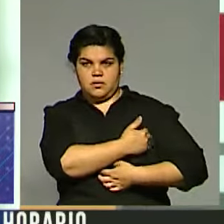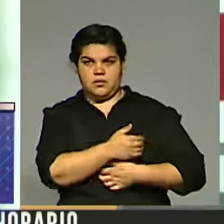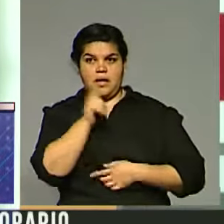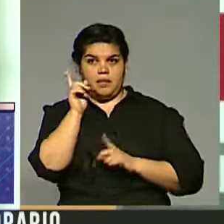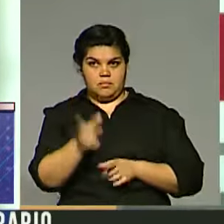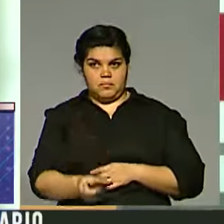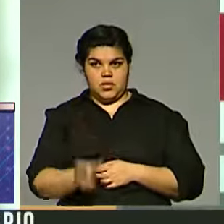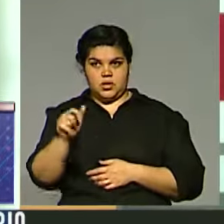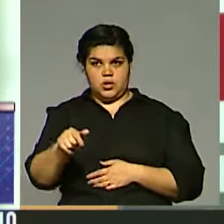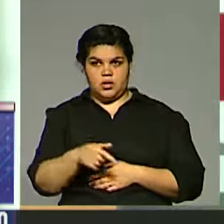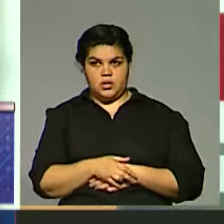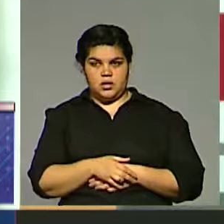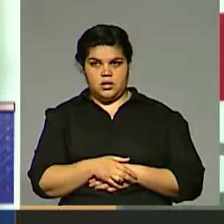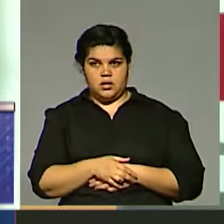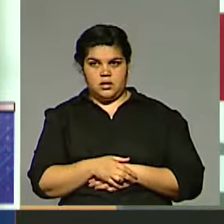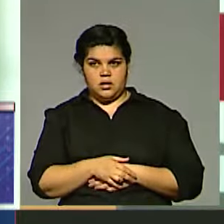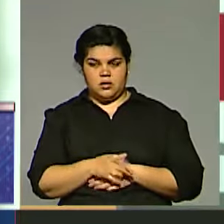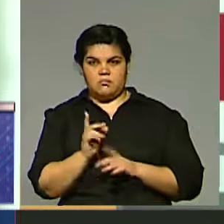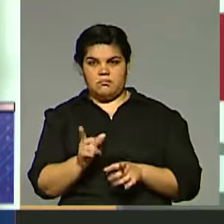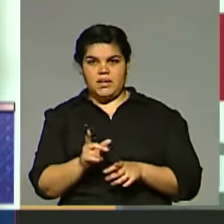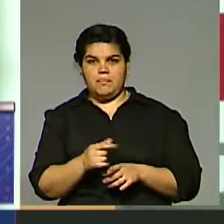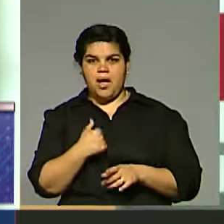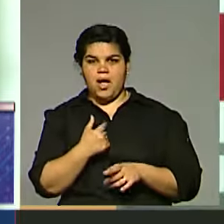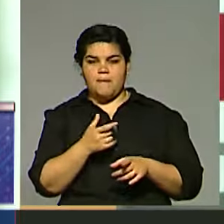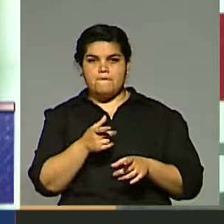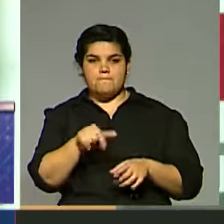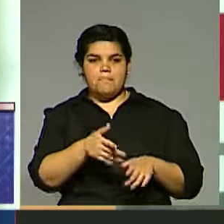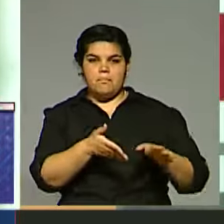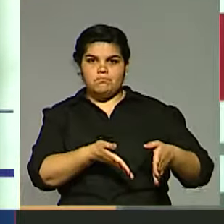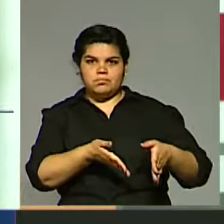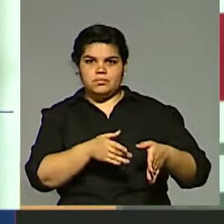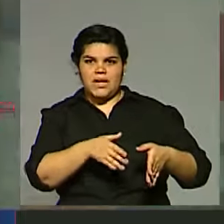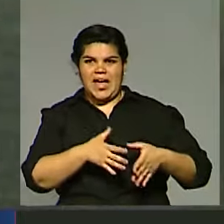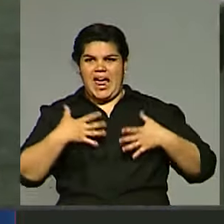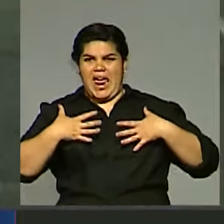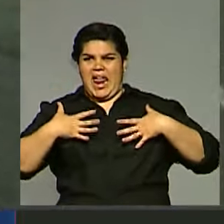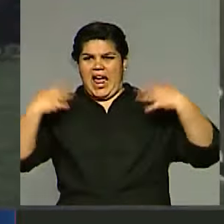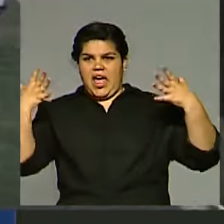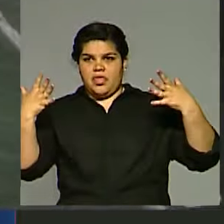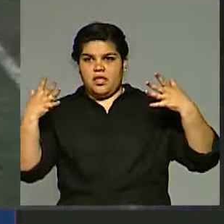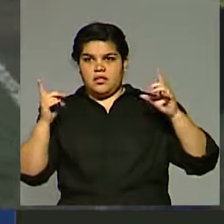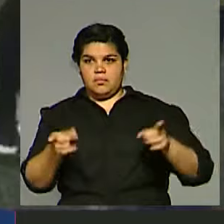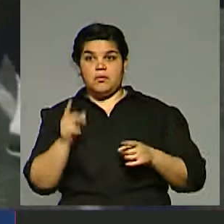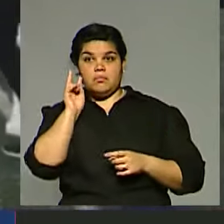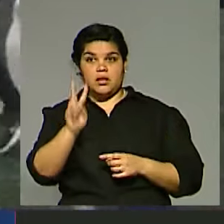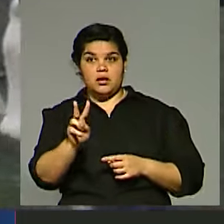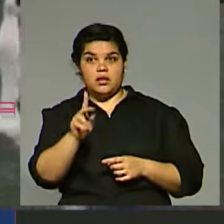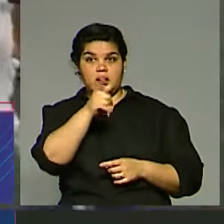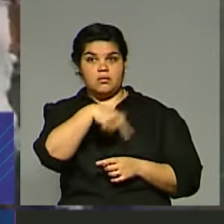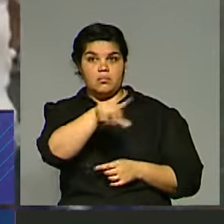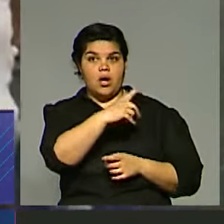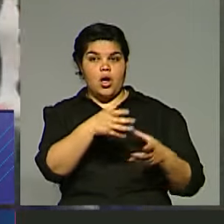Es como que tiene mi pierna en la parte del brazo, ¿sí? O sea, imagínense el tamaño de ese muñeco. Y después, los espartanos,